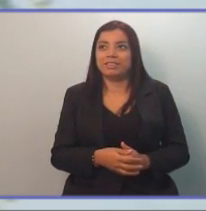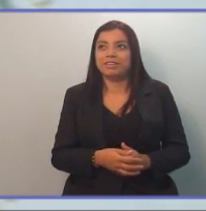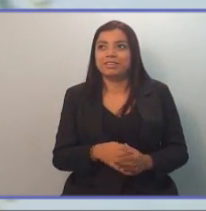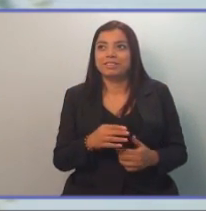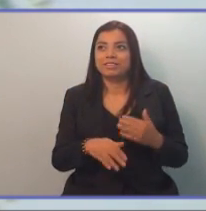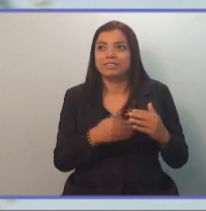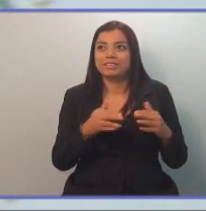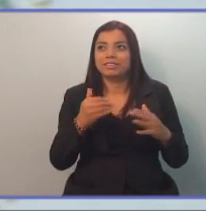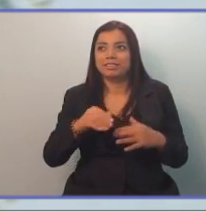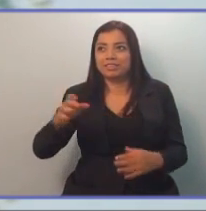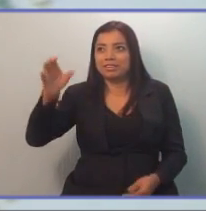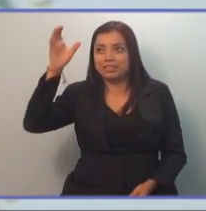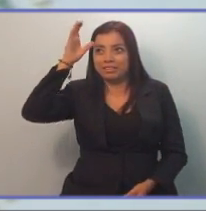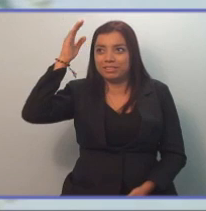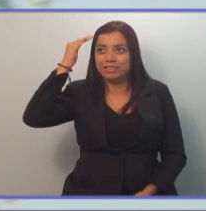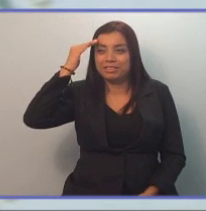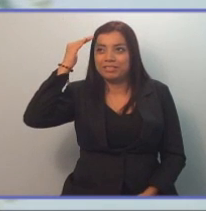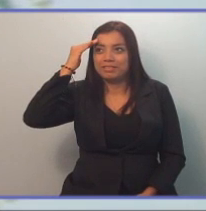su conocimiento.